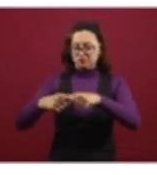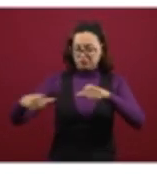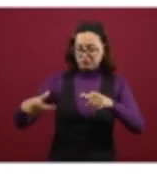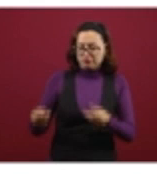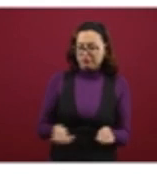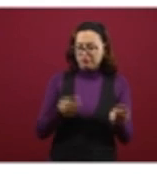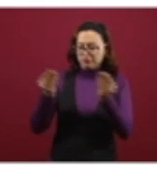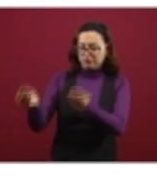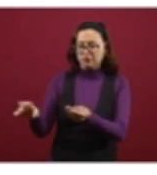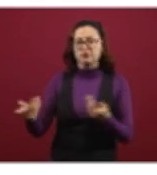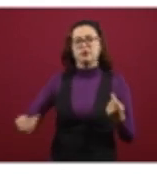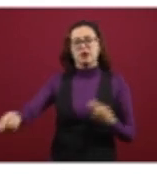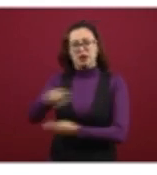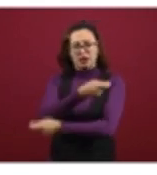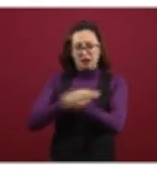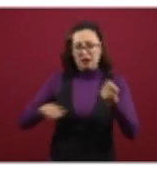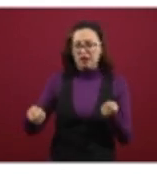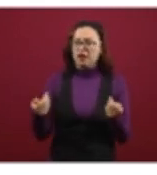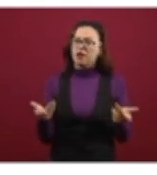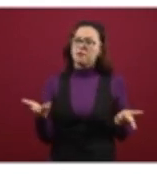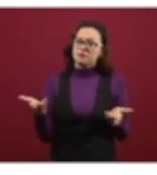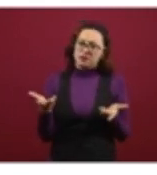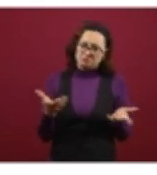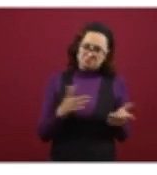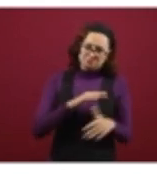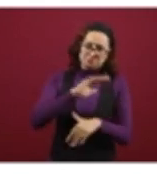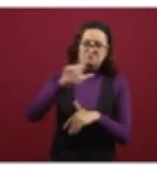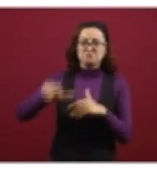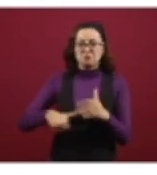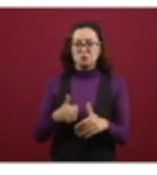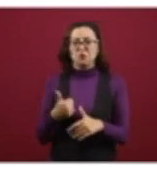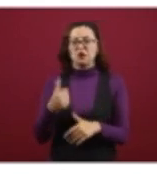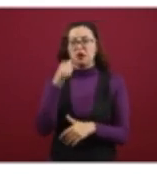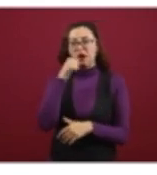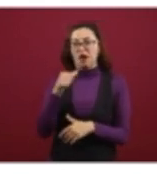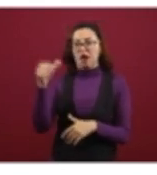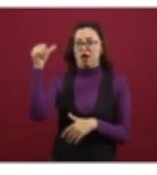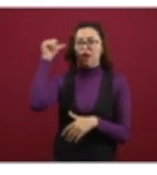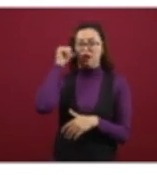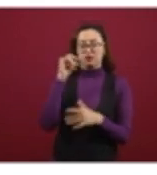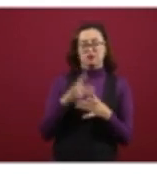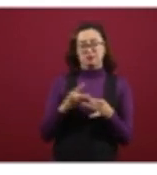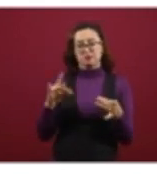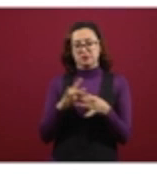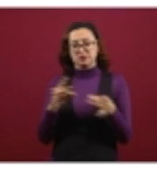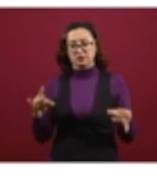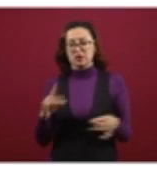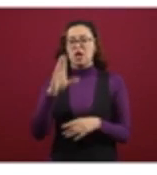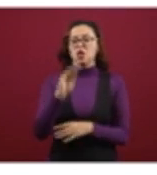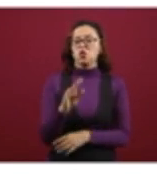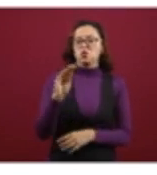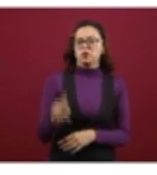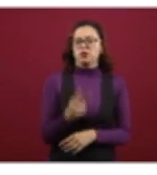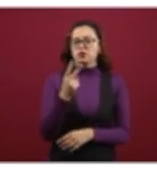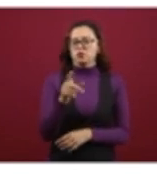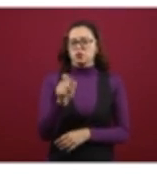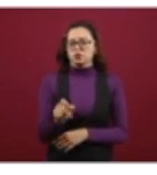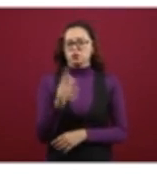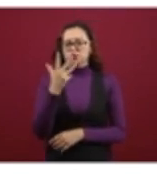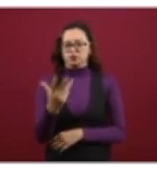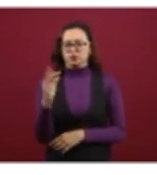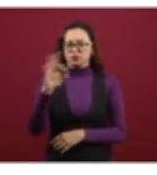fertilizante específico. Estos resultados al cierre del día de ayer señalan: el 92.5%